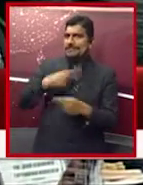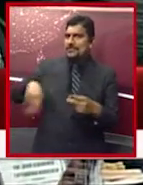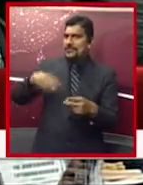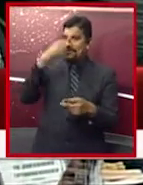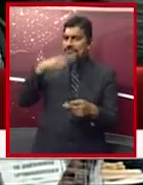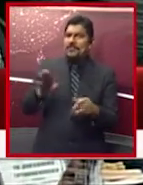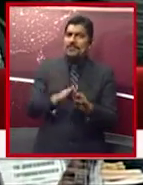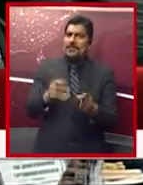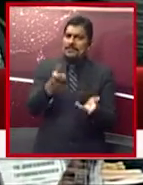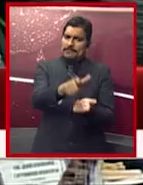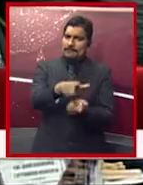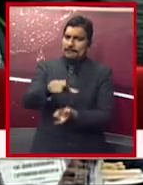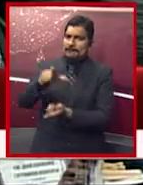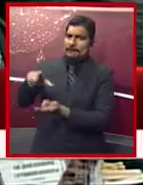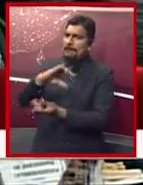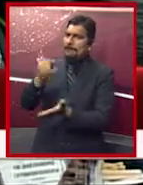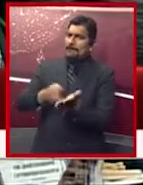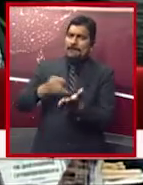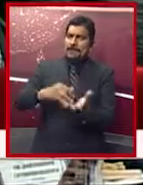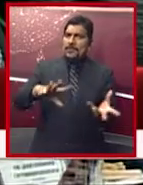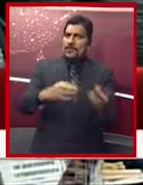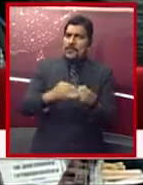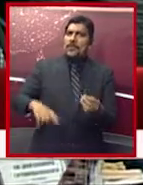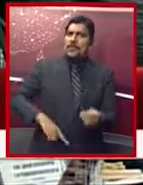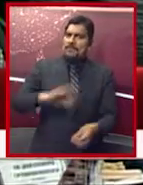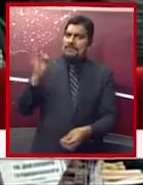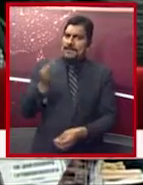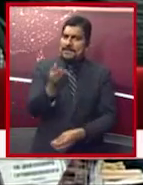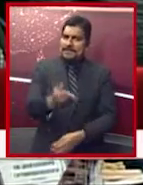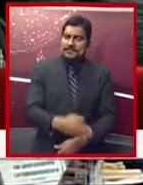por la política recaudatoria que está implementando el gobierno federal.